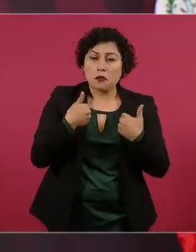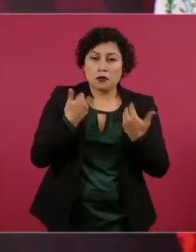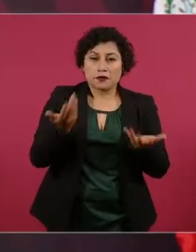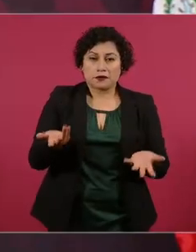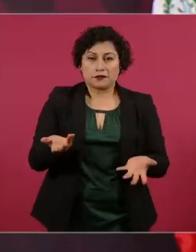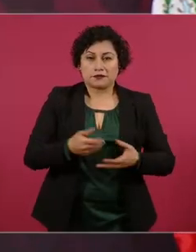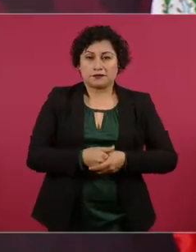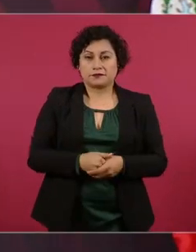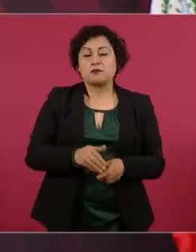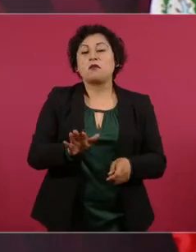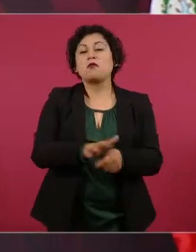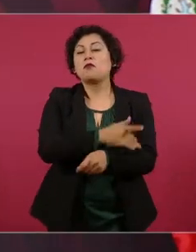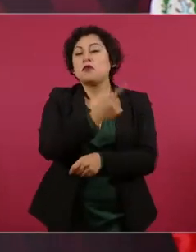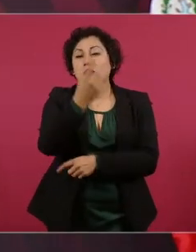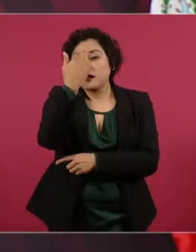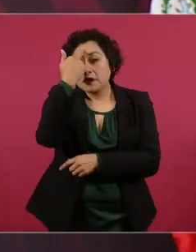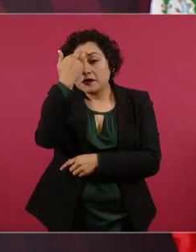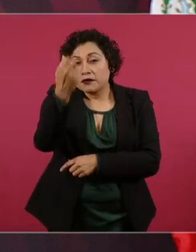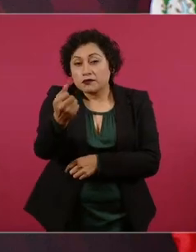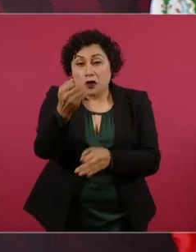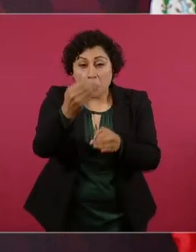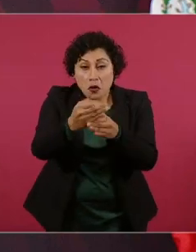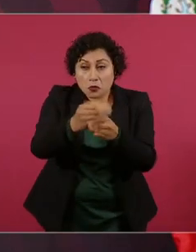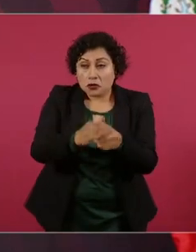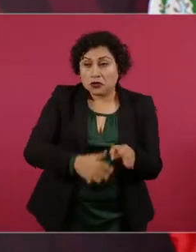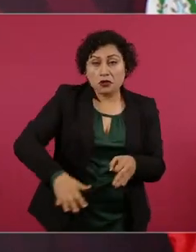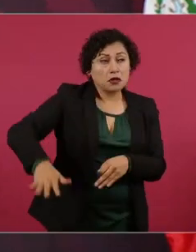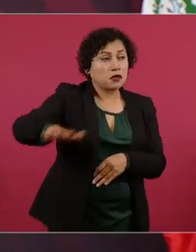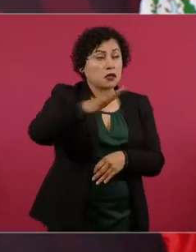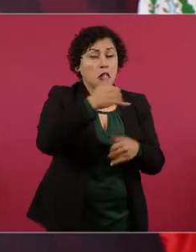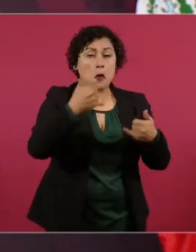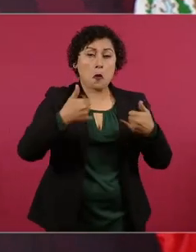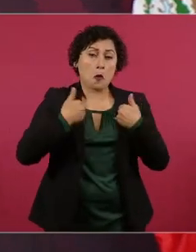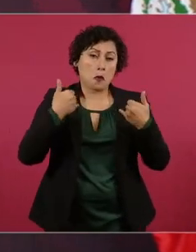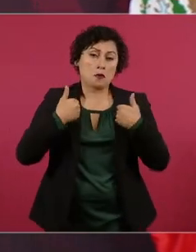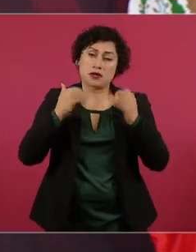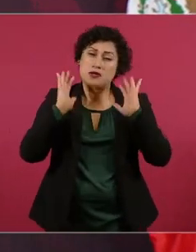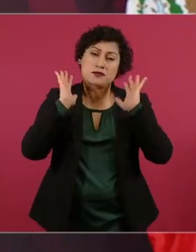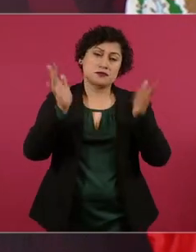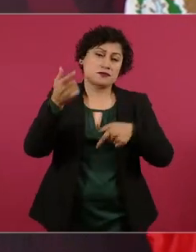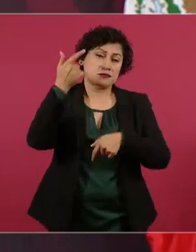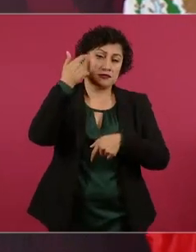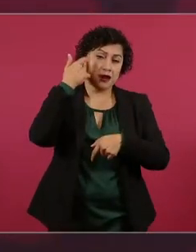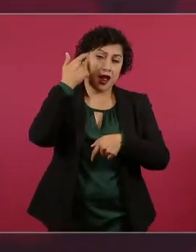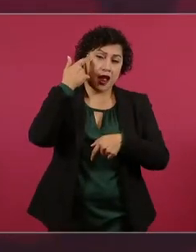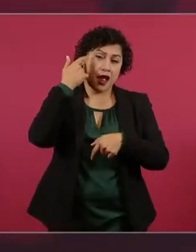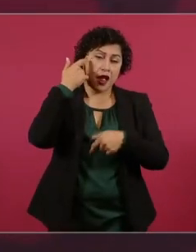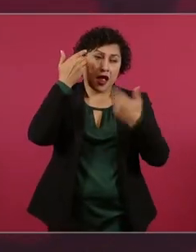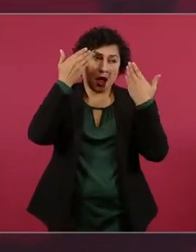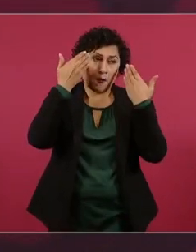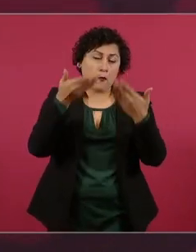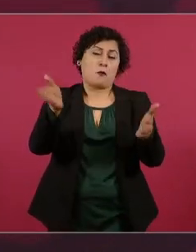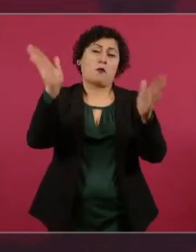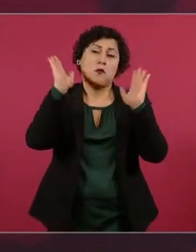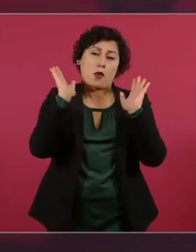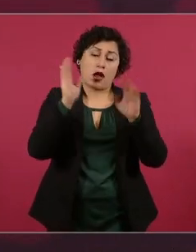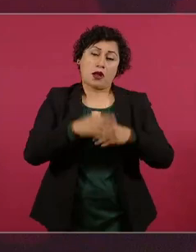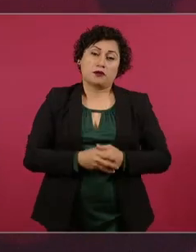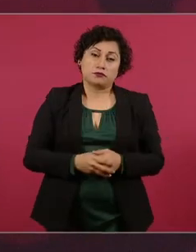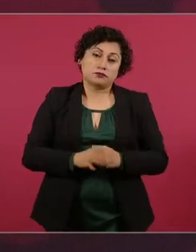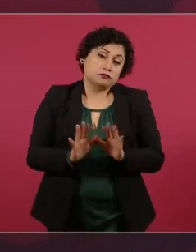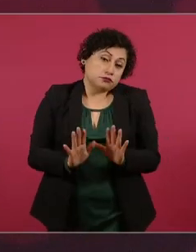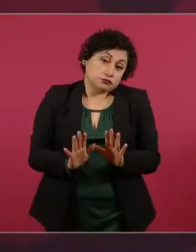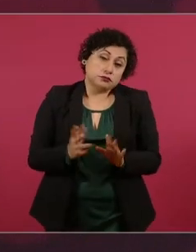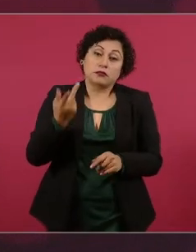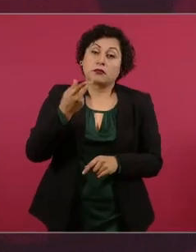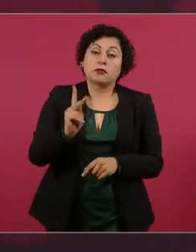Ya es otra cosa, ya los jóvenes ya están muy despiertos, pero de todas maneras hay que estar hablando de esto.